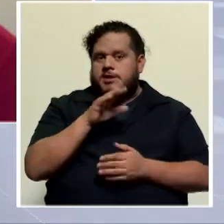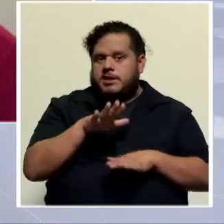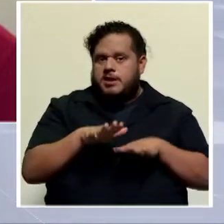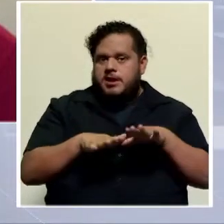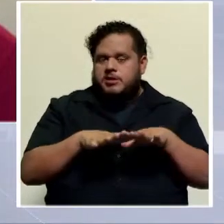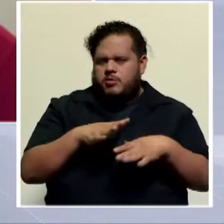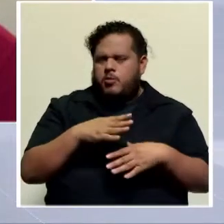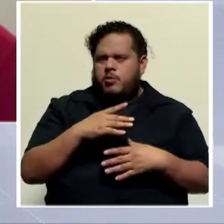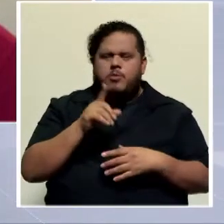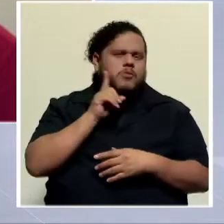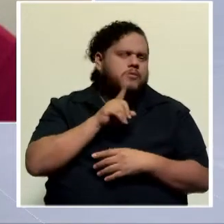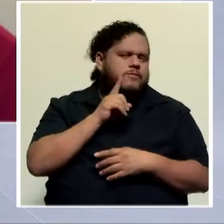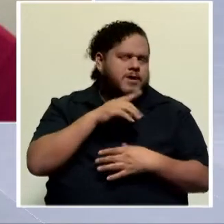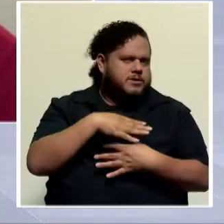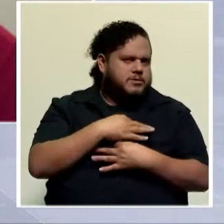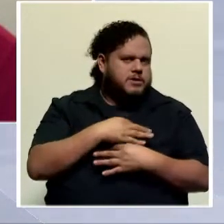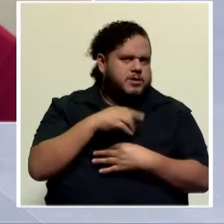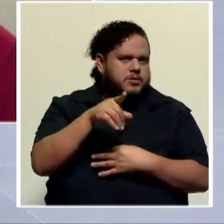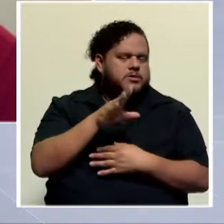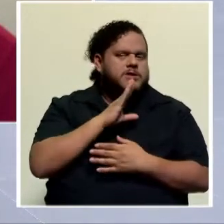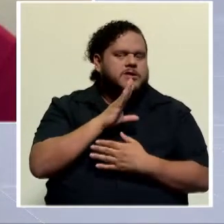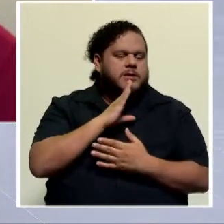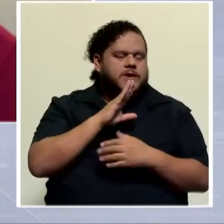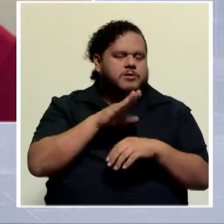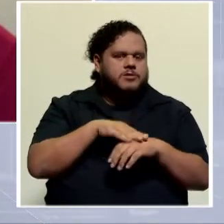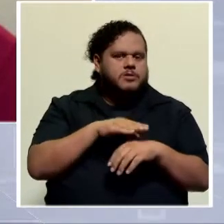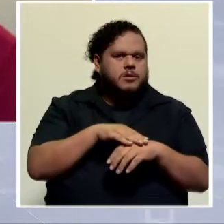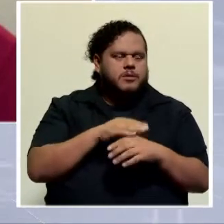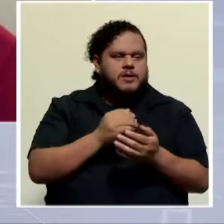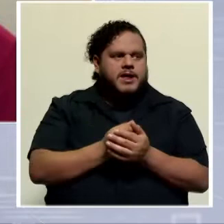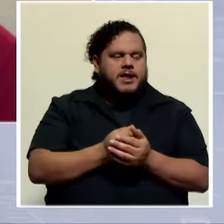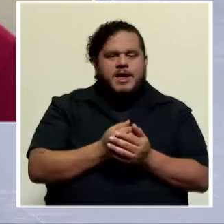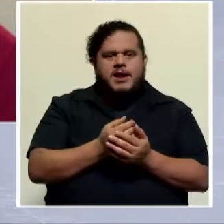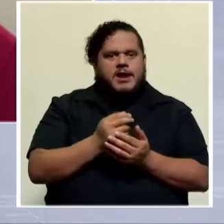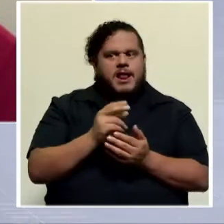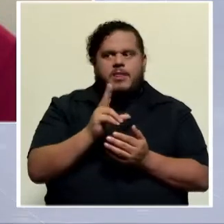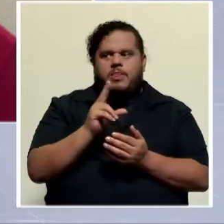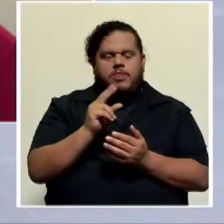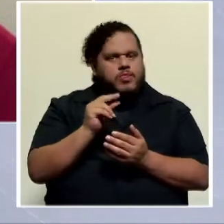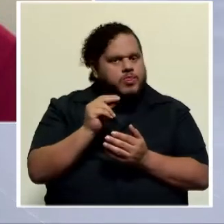interés, estás refiriendo, digamos, a la inviabilidad